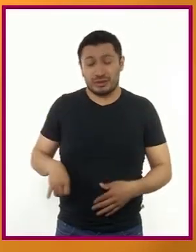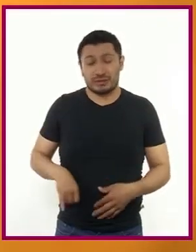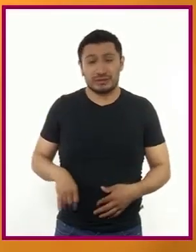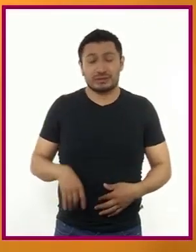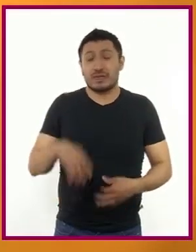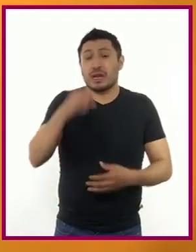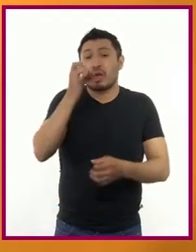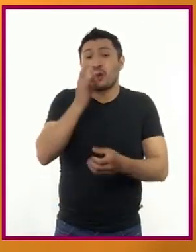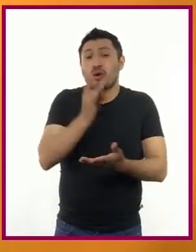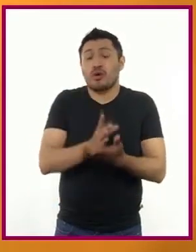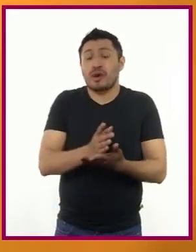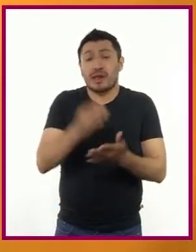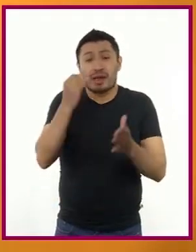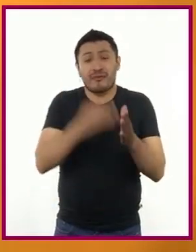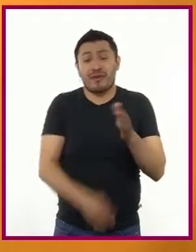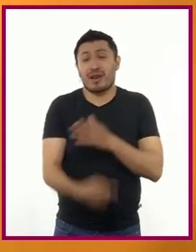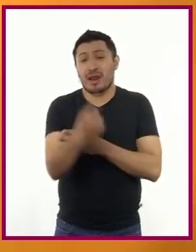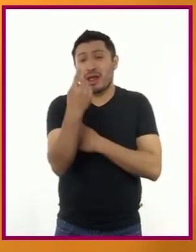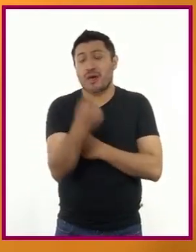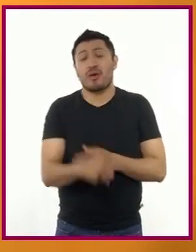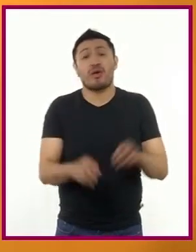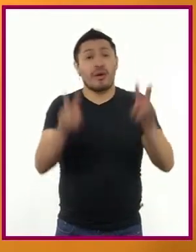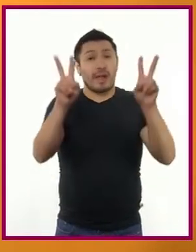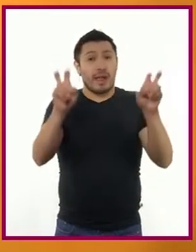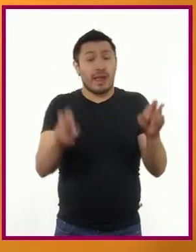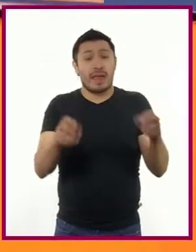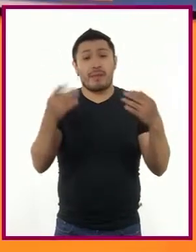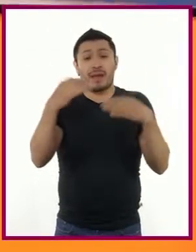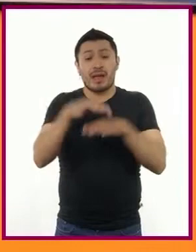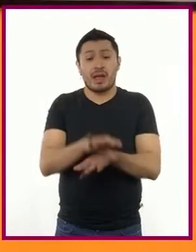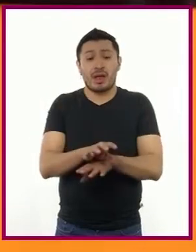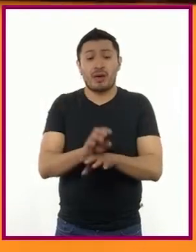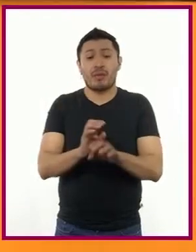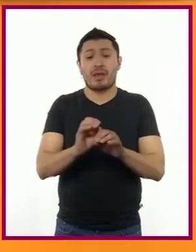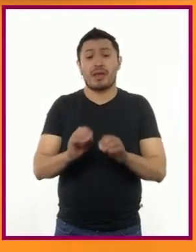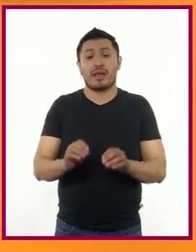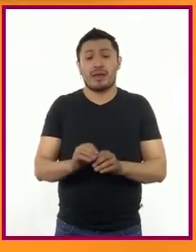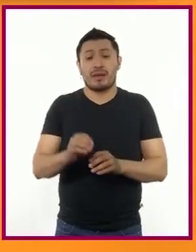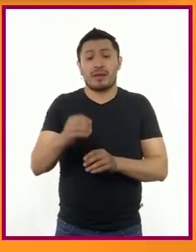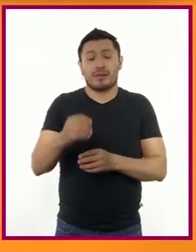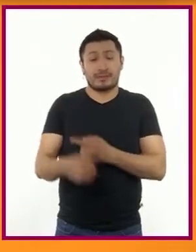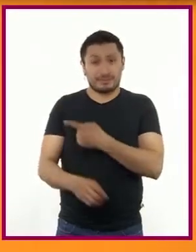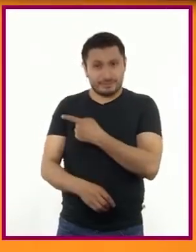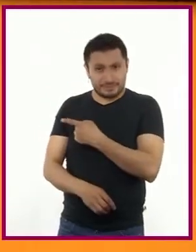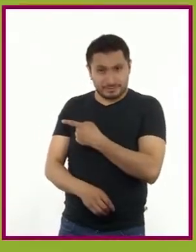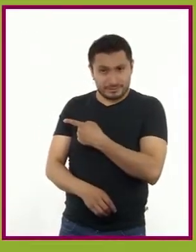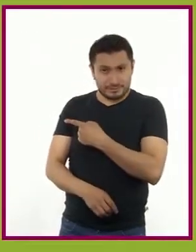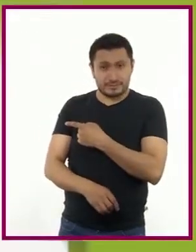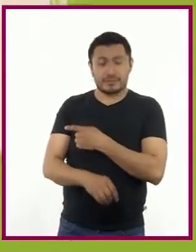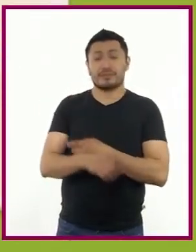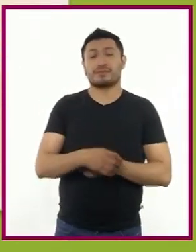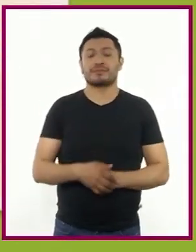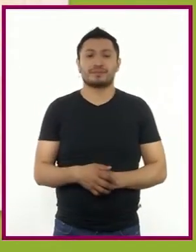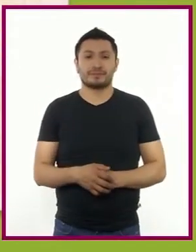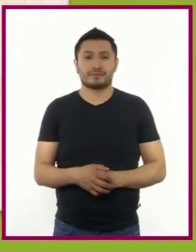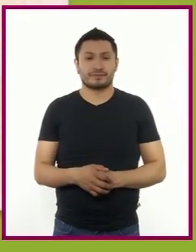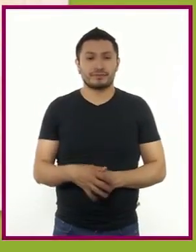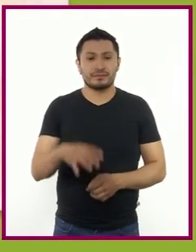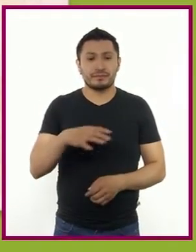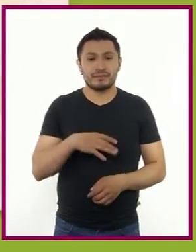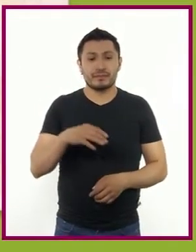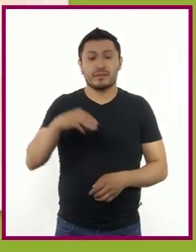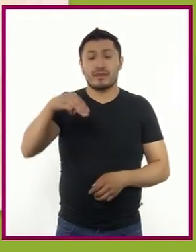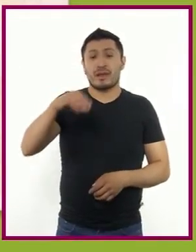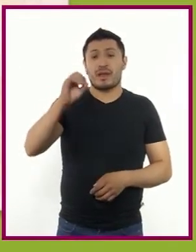ese subtítulo e imagen referente a los genitales externos o vulva. Consta del monte de